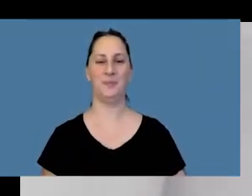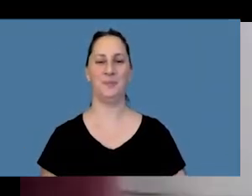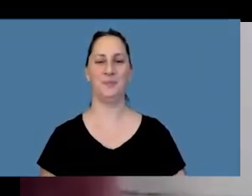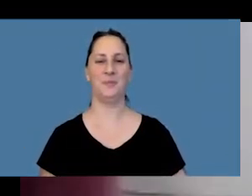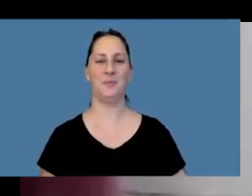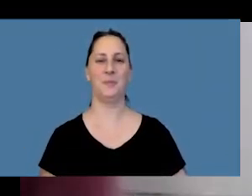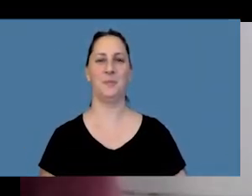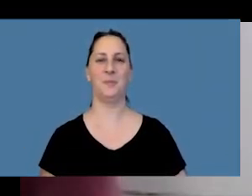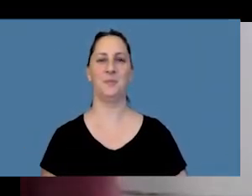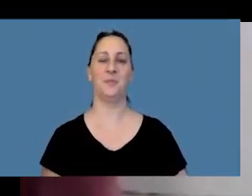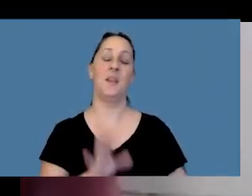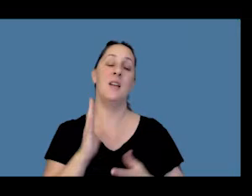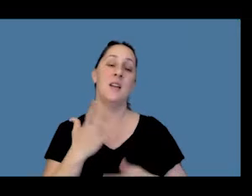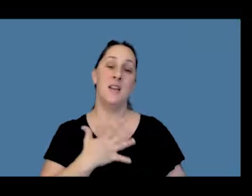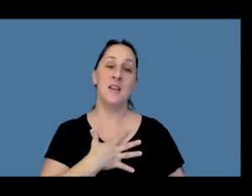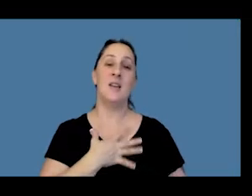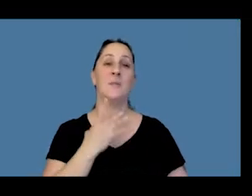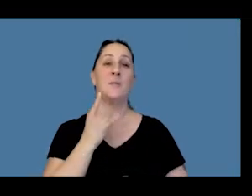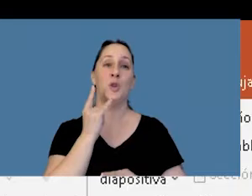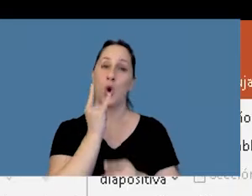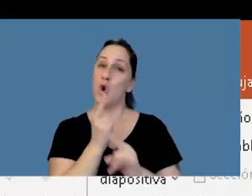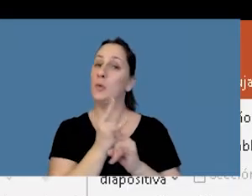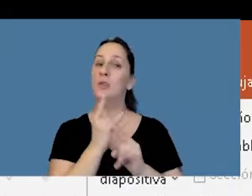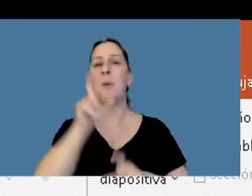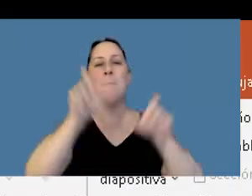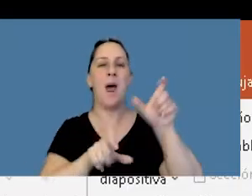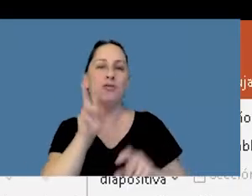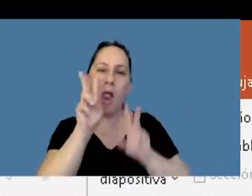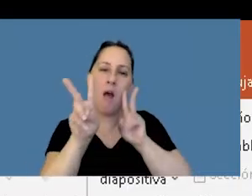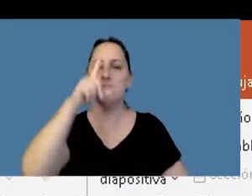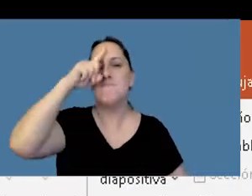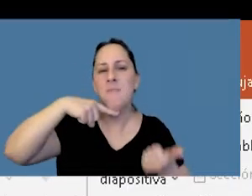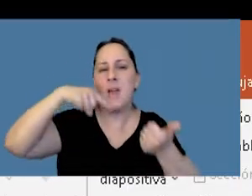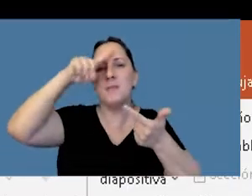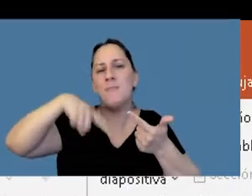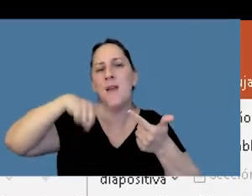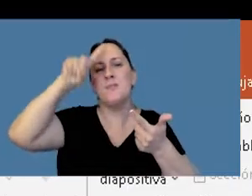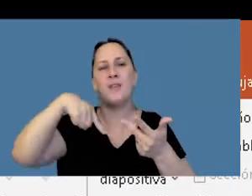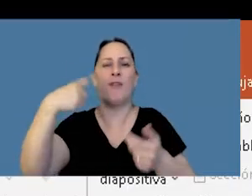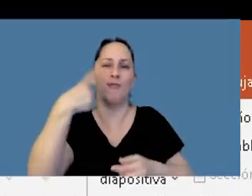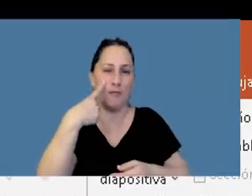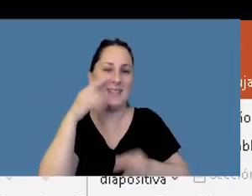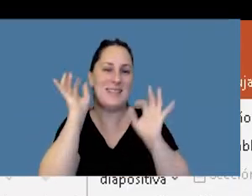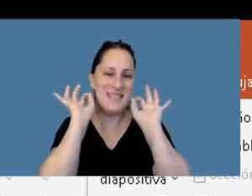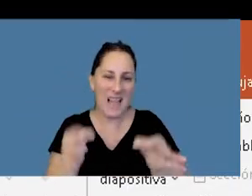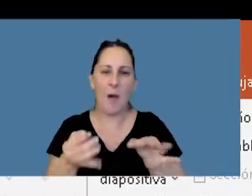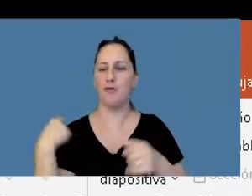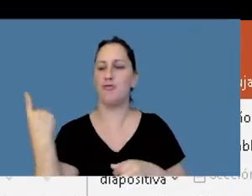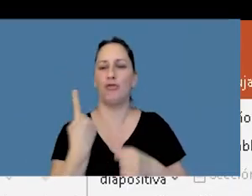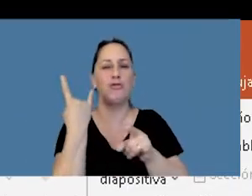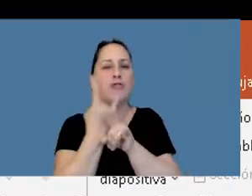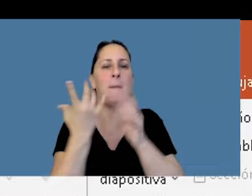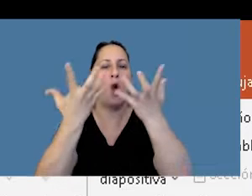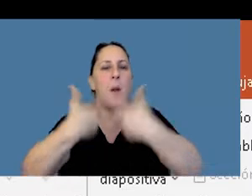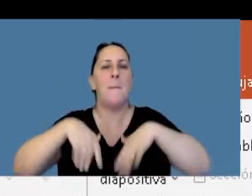Como siempre, todos los que nos siguen mes a mes saben que preparamos un material